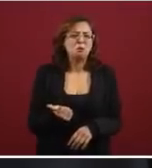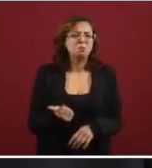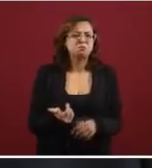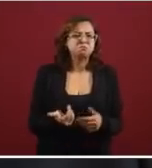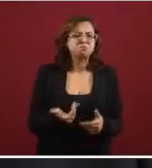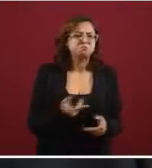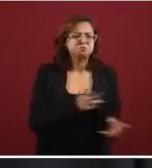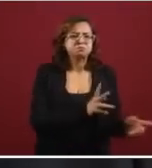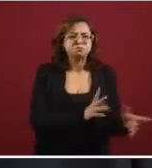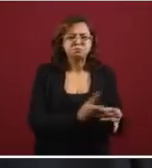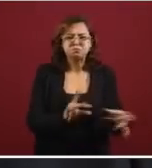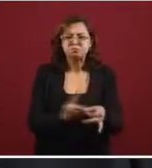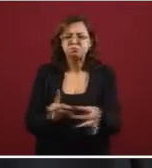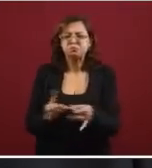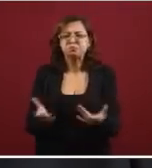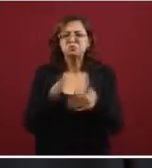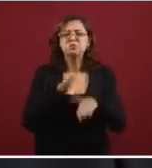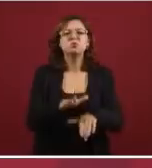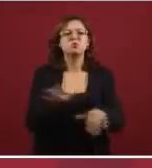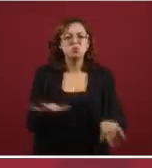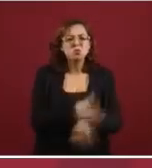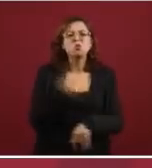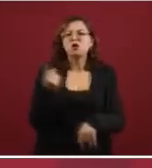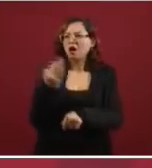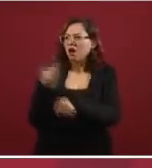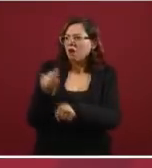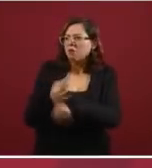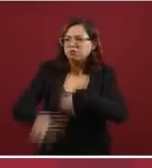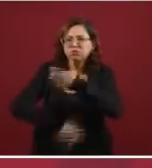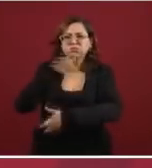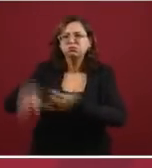hablan de por qué llegamos a esta situación,